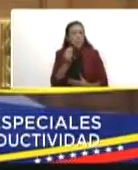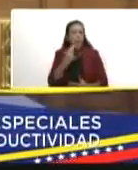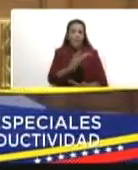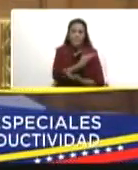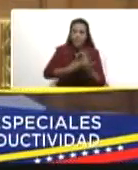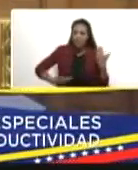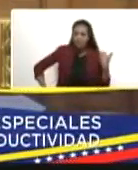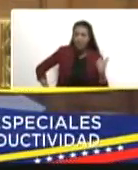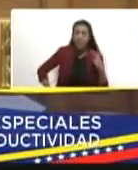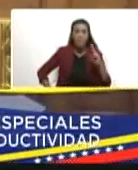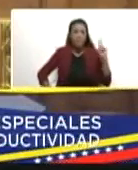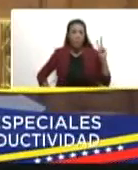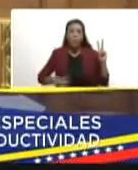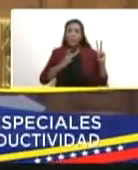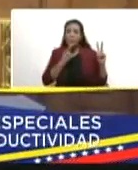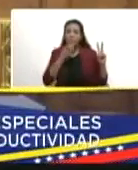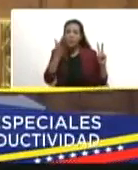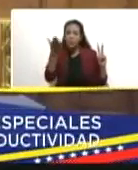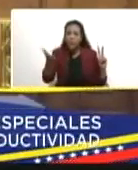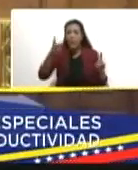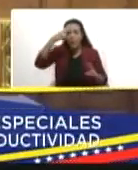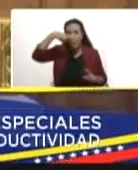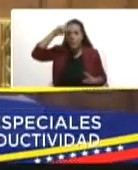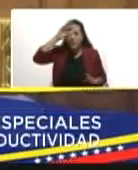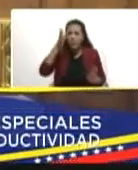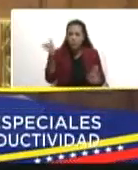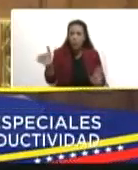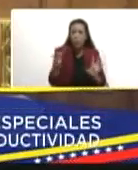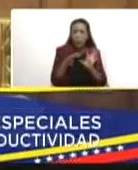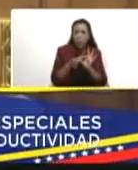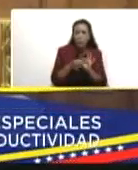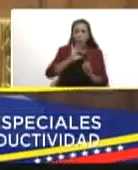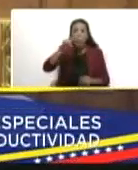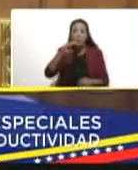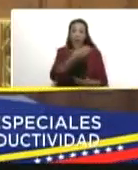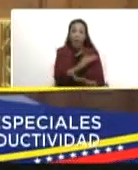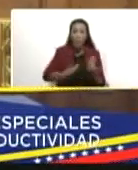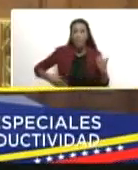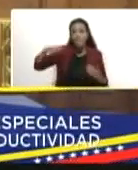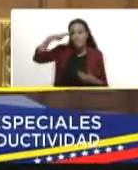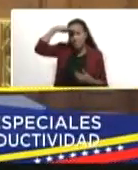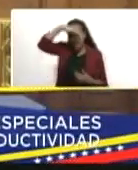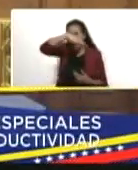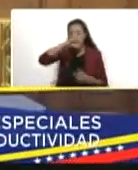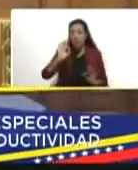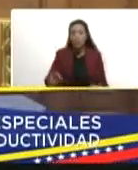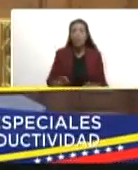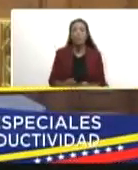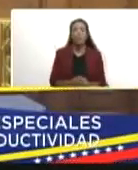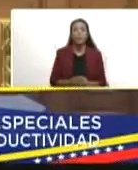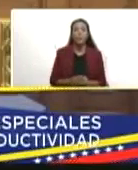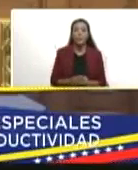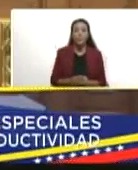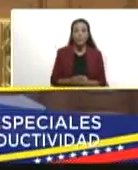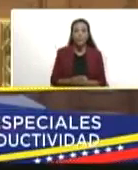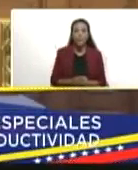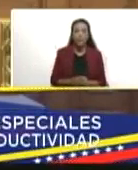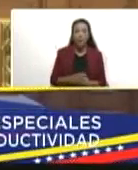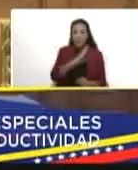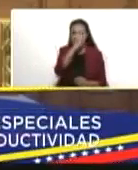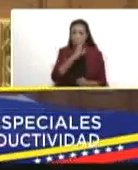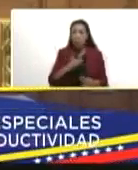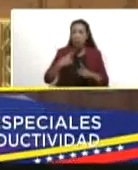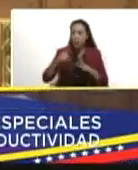presidentes Andrés Manuel López Obrador Gustavo Petro ciomara Castro